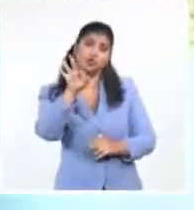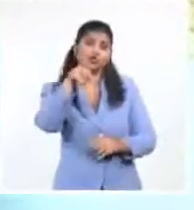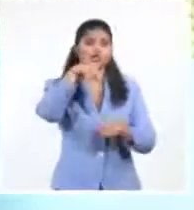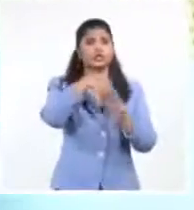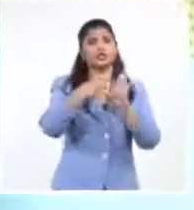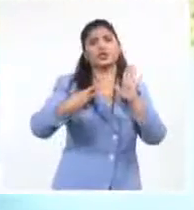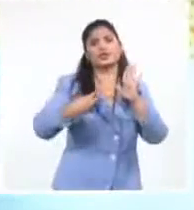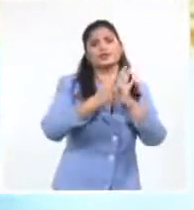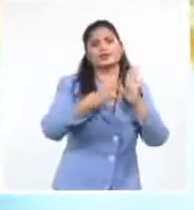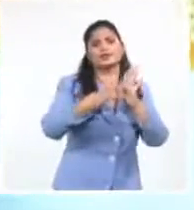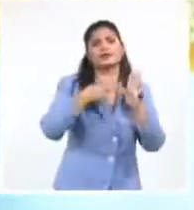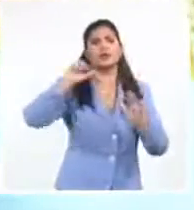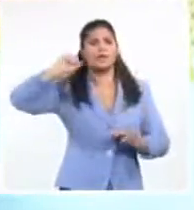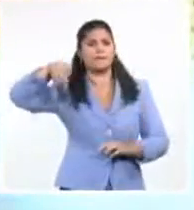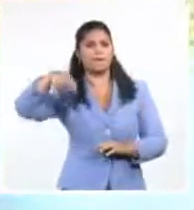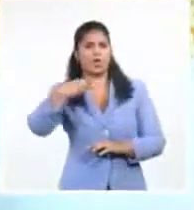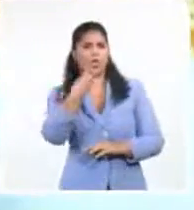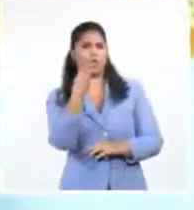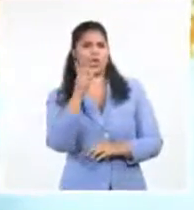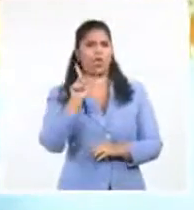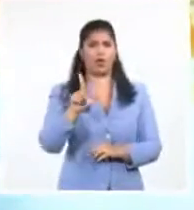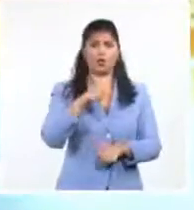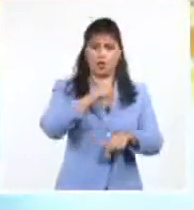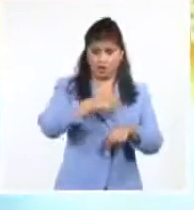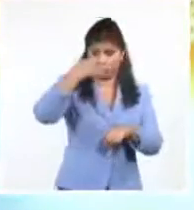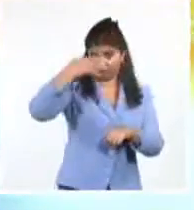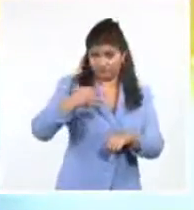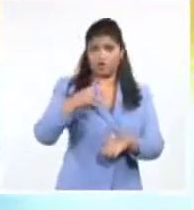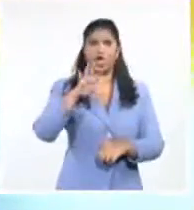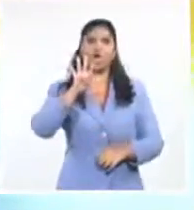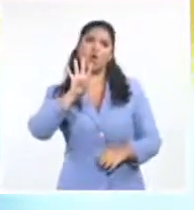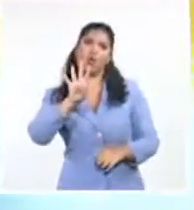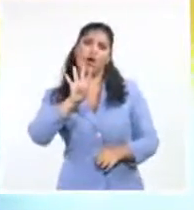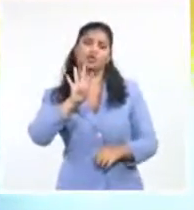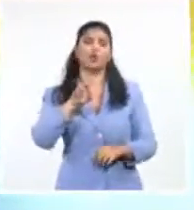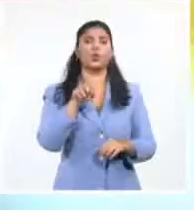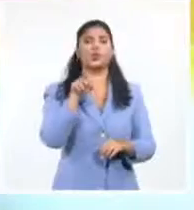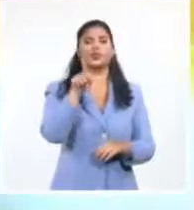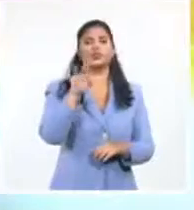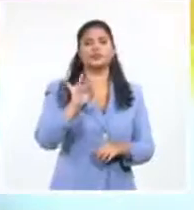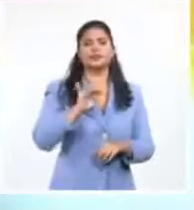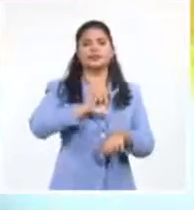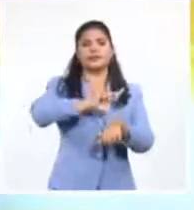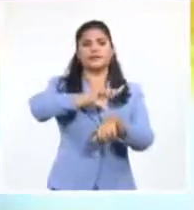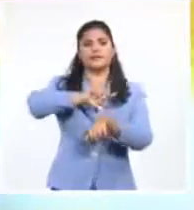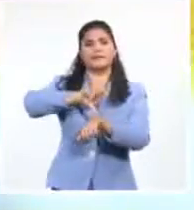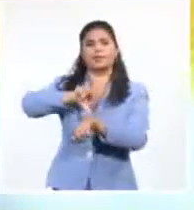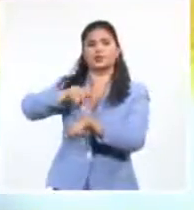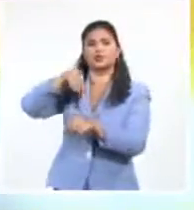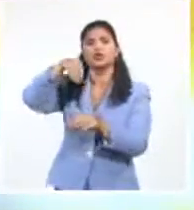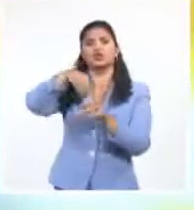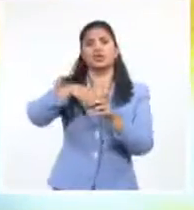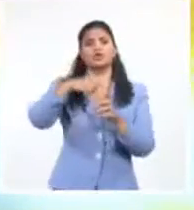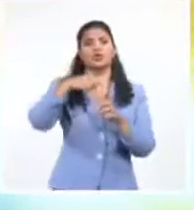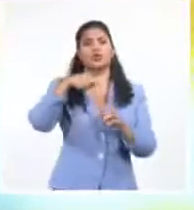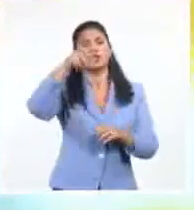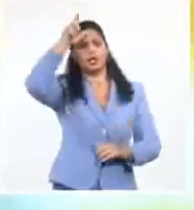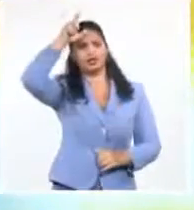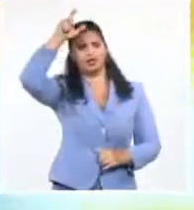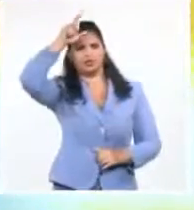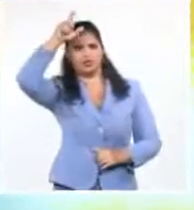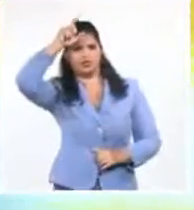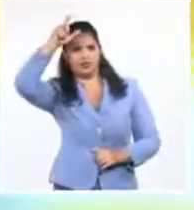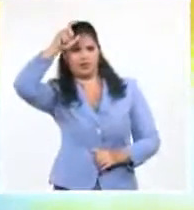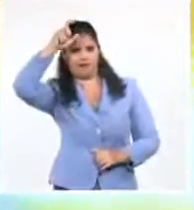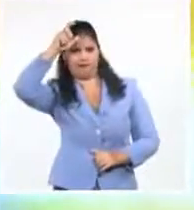de este lunes. La hora exacta fue las 4:17 hora local y el epicentro se localizó en el sur de Turquía, frontera con Siria. Como